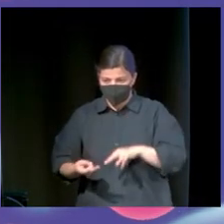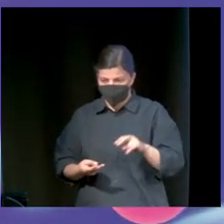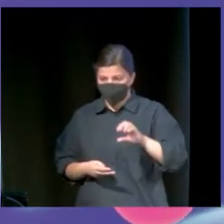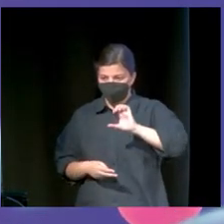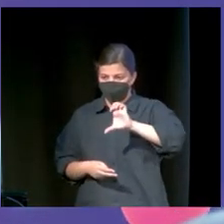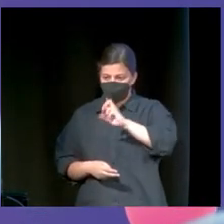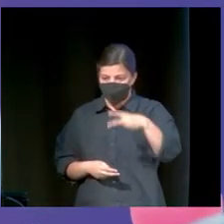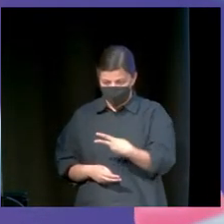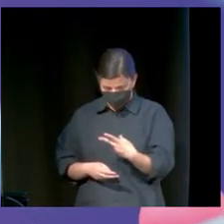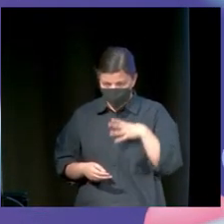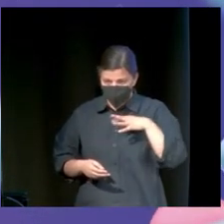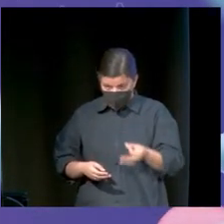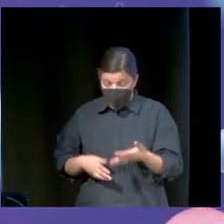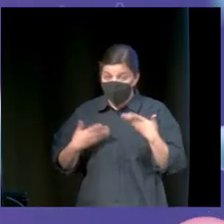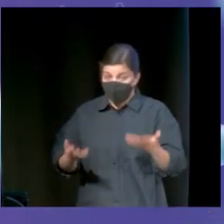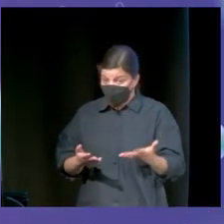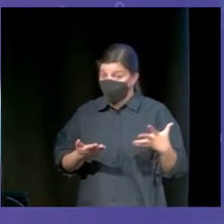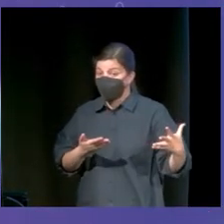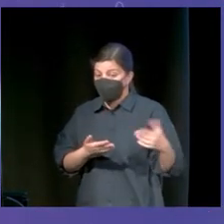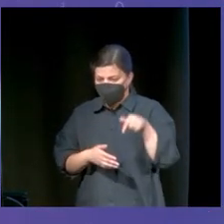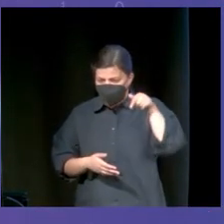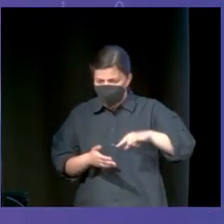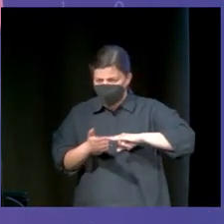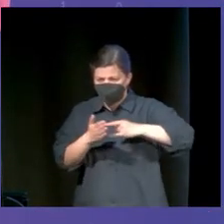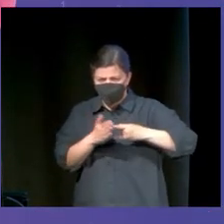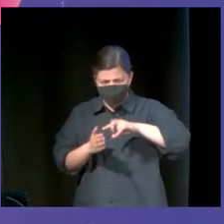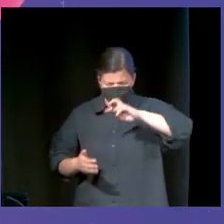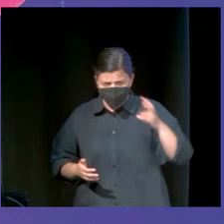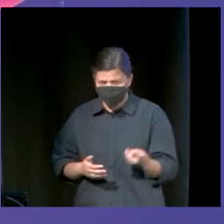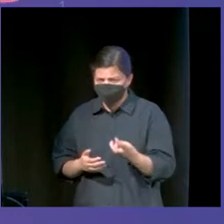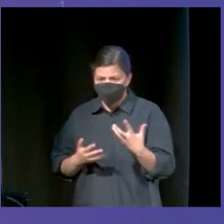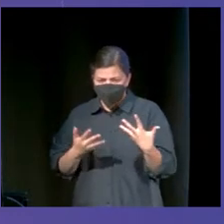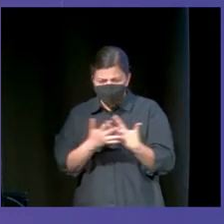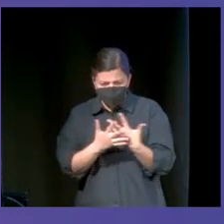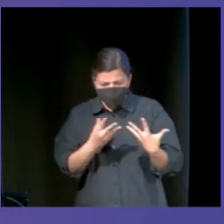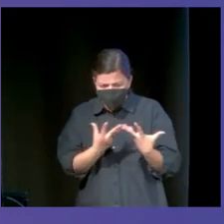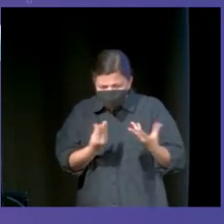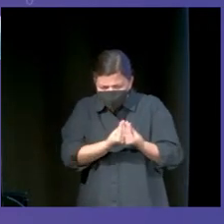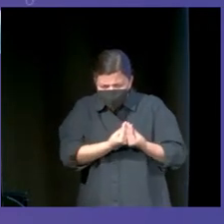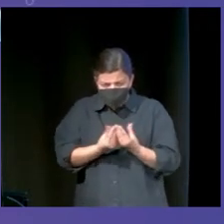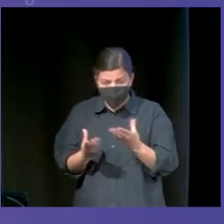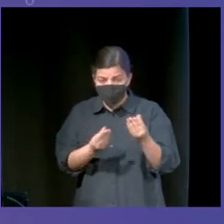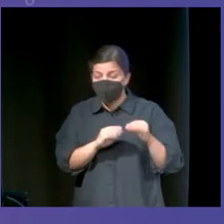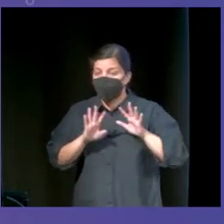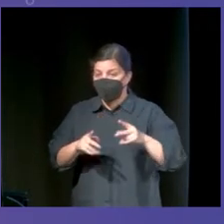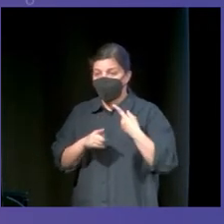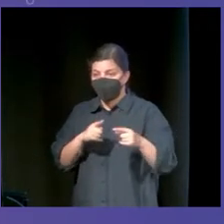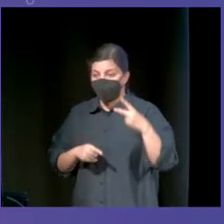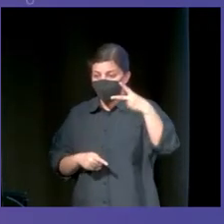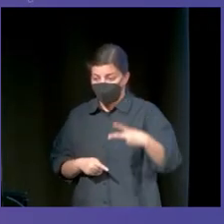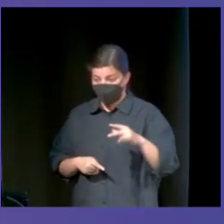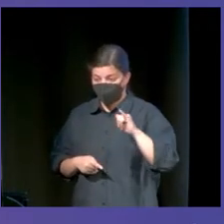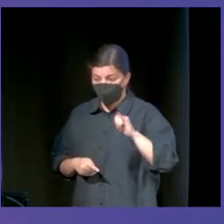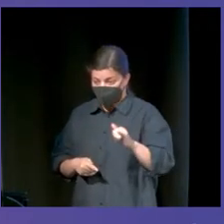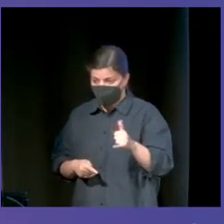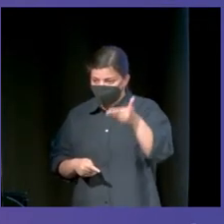principalmente porque ha habido aquí hay muchas tecnologías que se juntan pero hay dos cosas muy